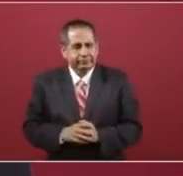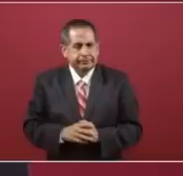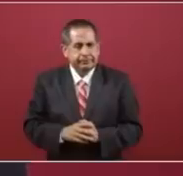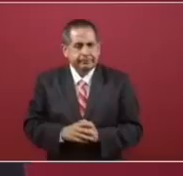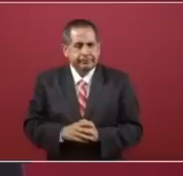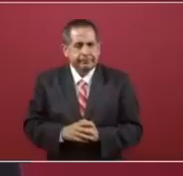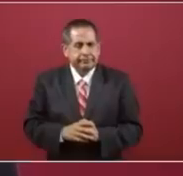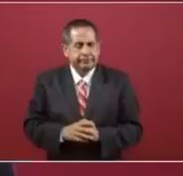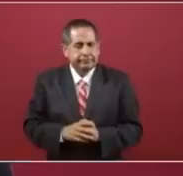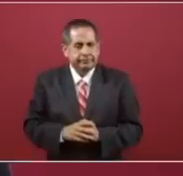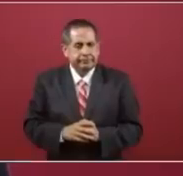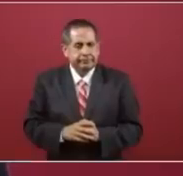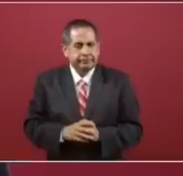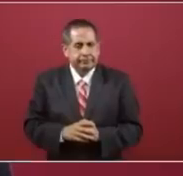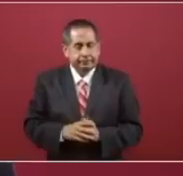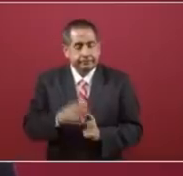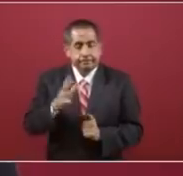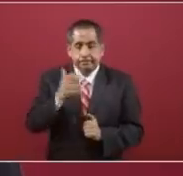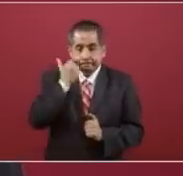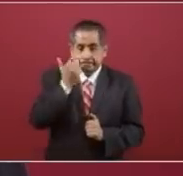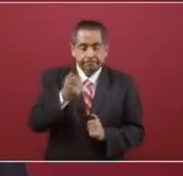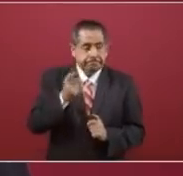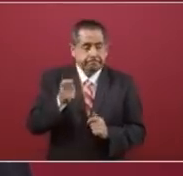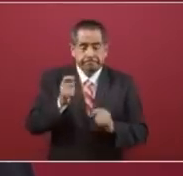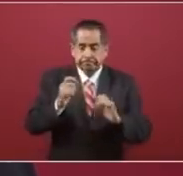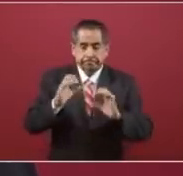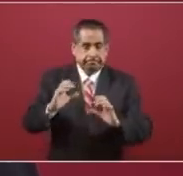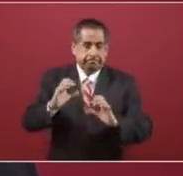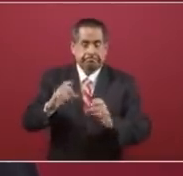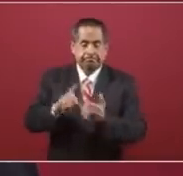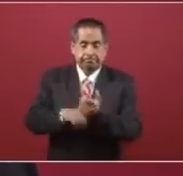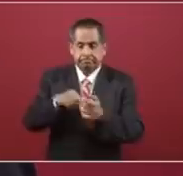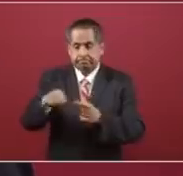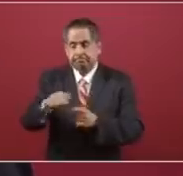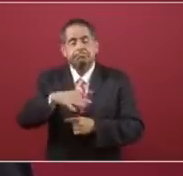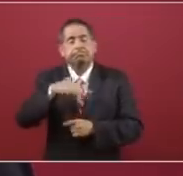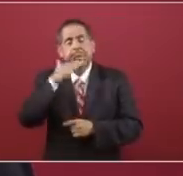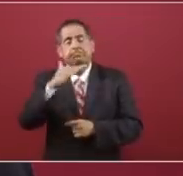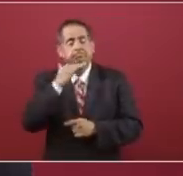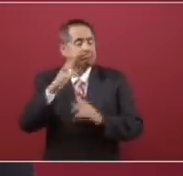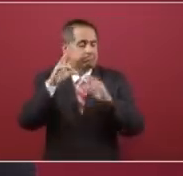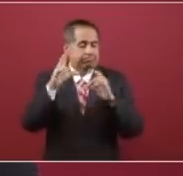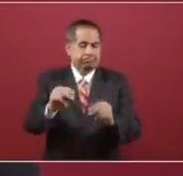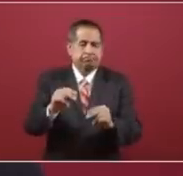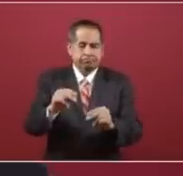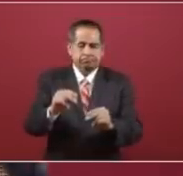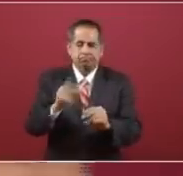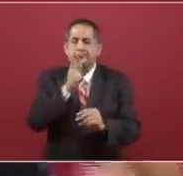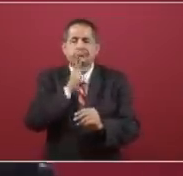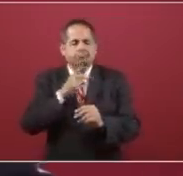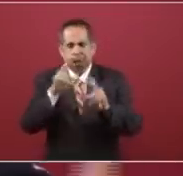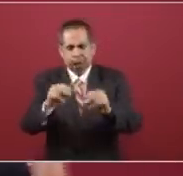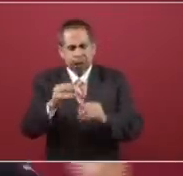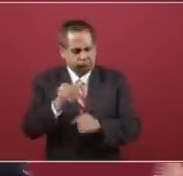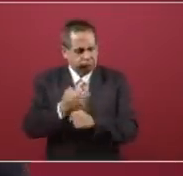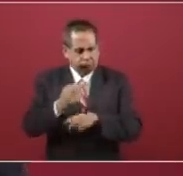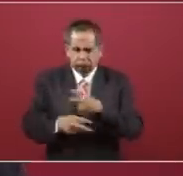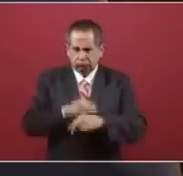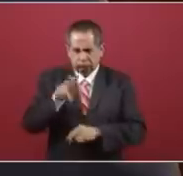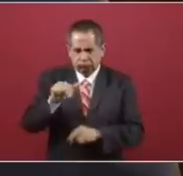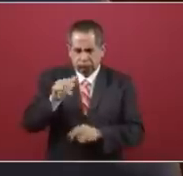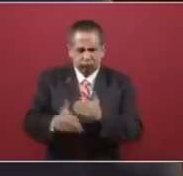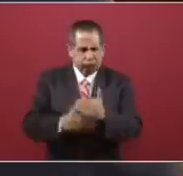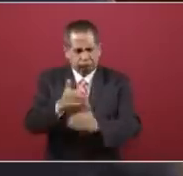entonces queremos cuidar que no haya corrupción en Pemex y aquí vamos